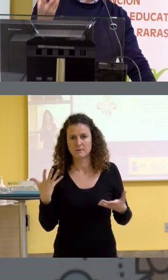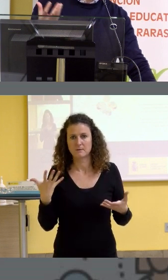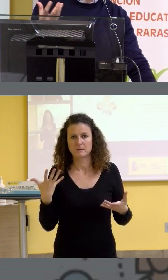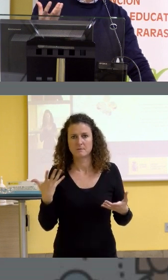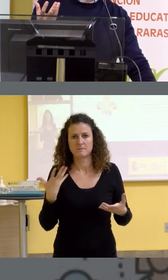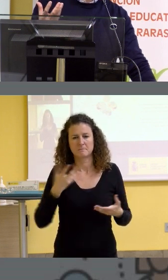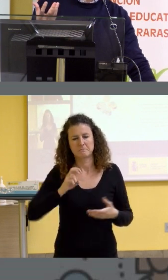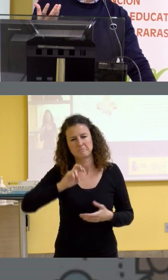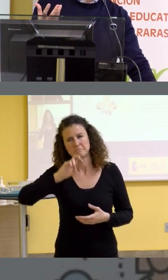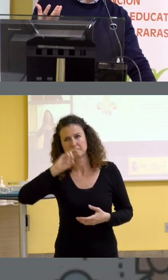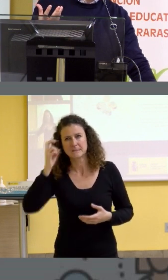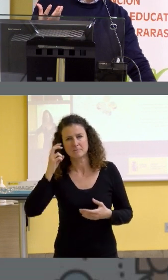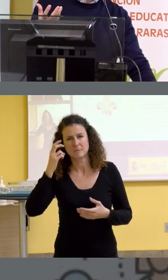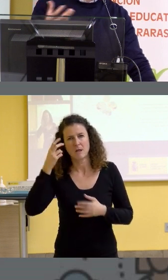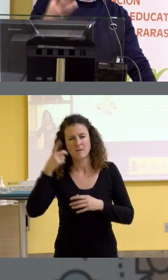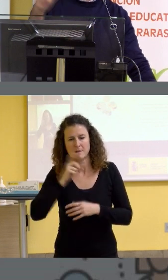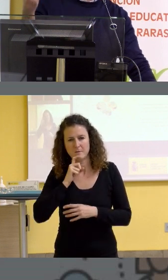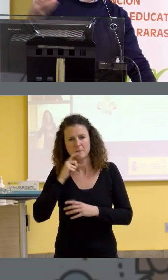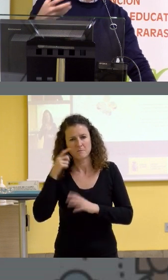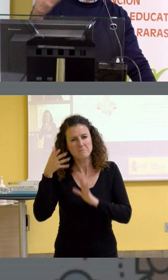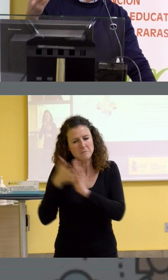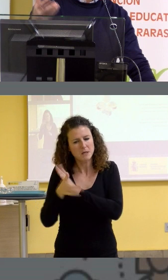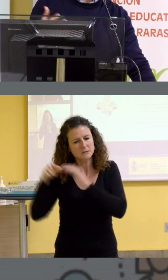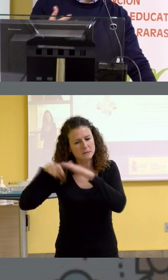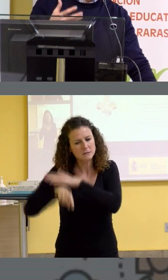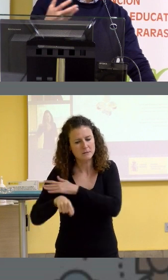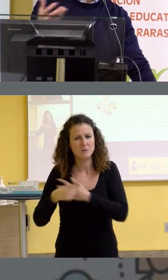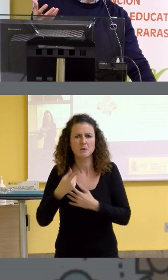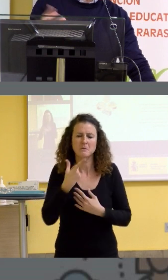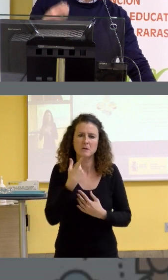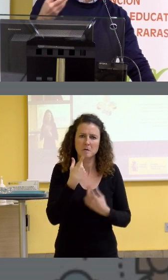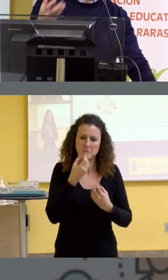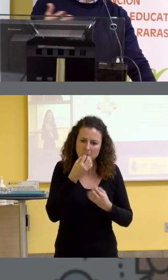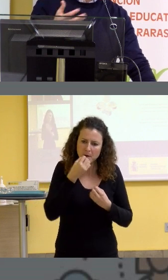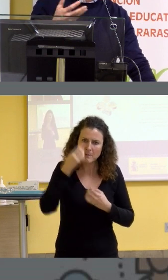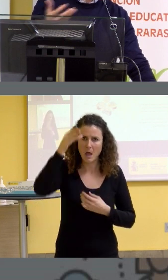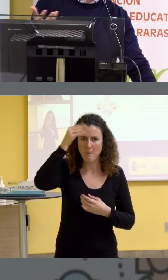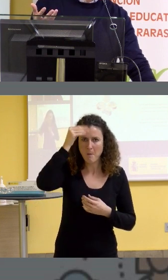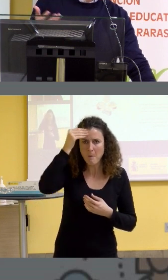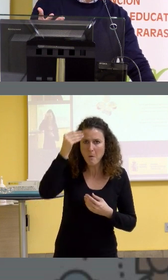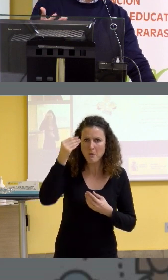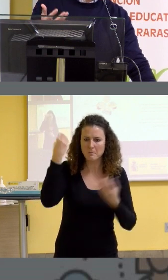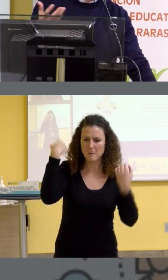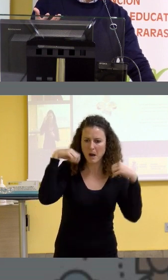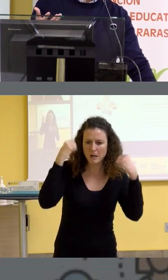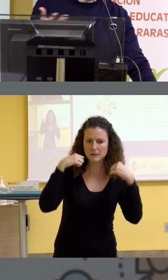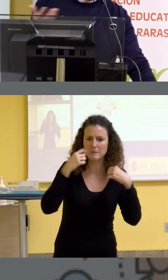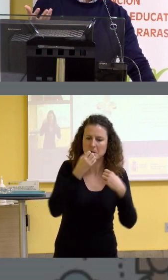Es mucho más difícil que esto. Oh, pero va bien hacer ejercicios de memoria, por supuesto, y comer pipas también va muy bien.